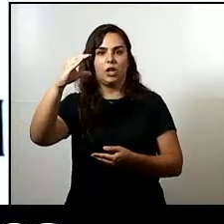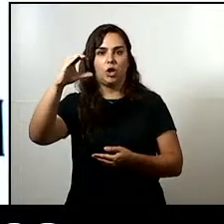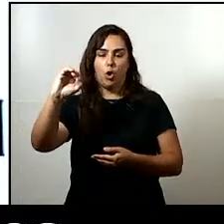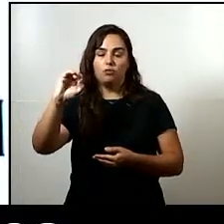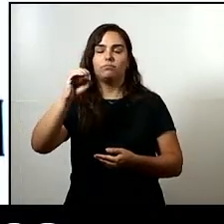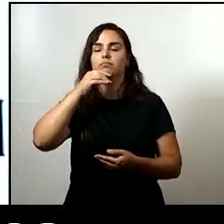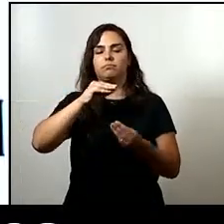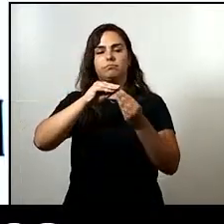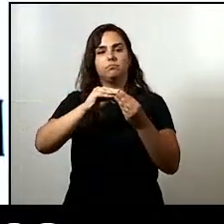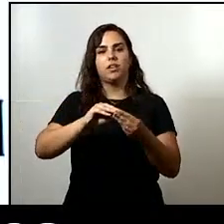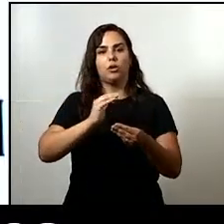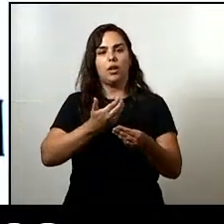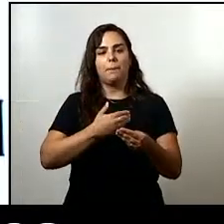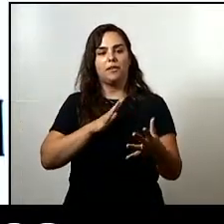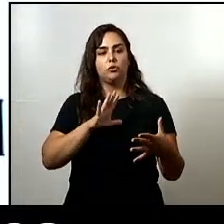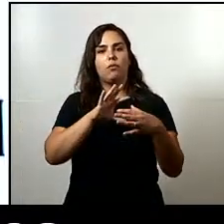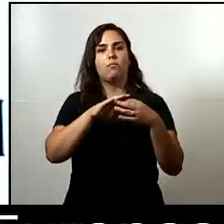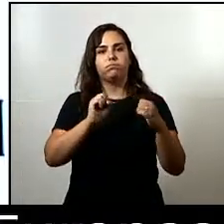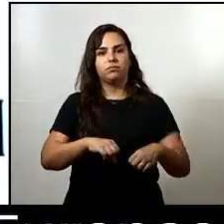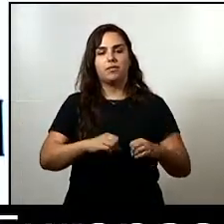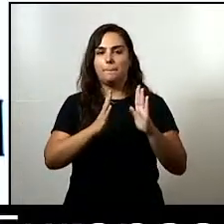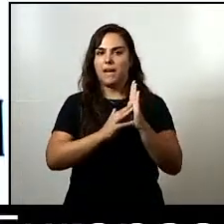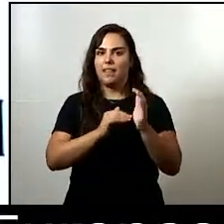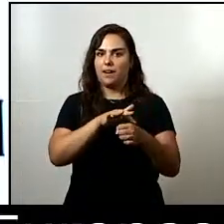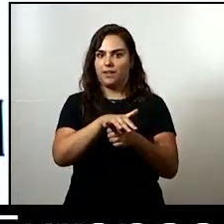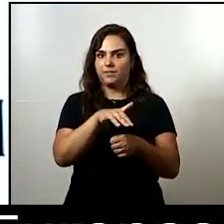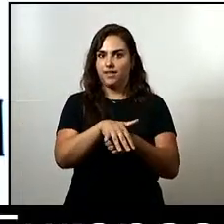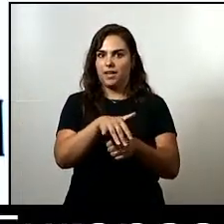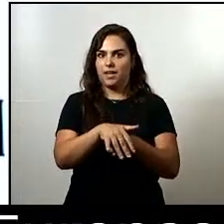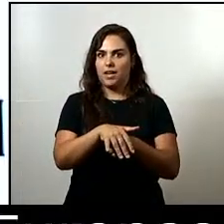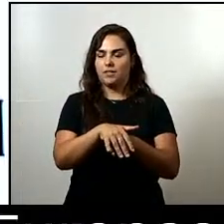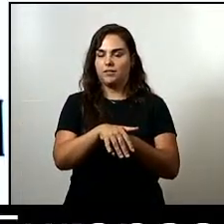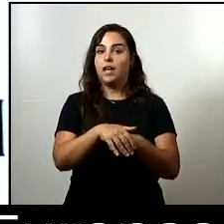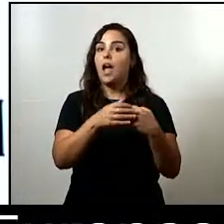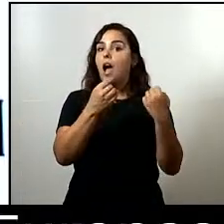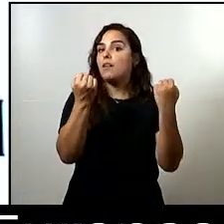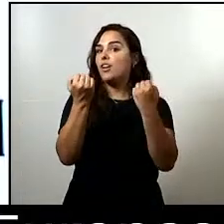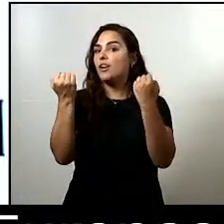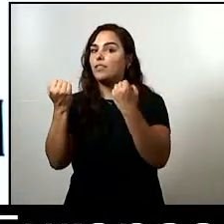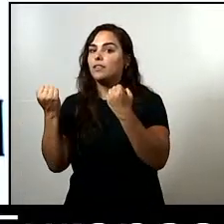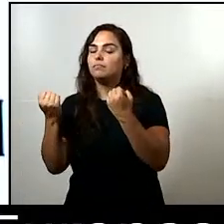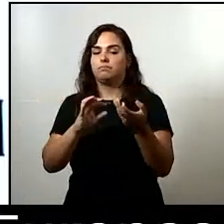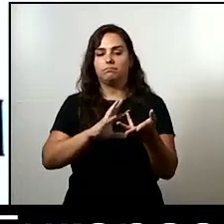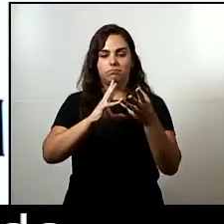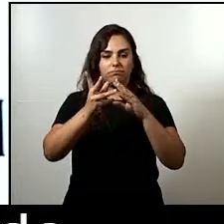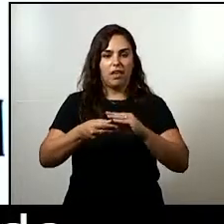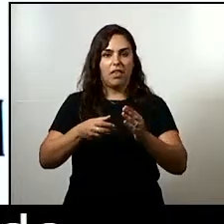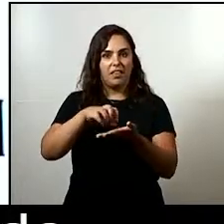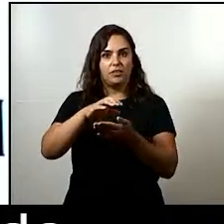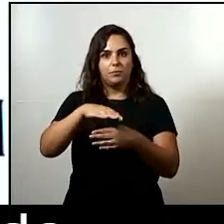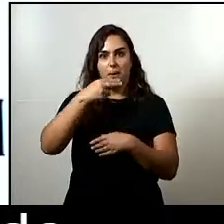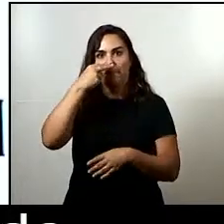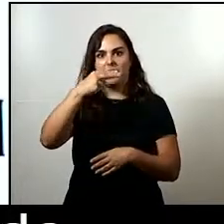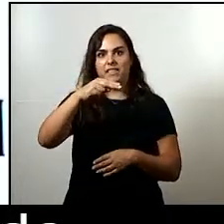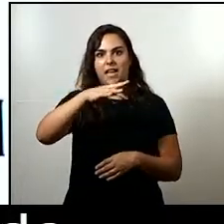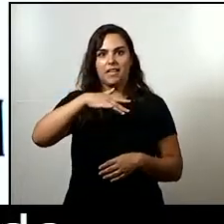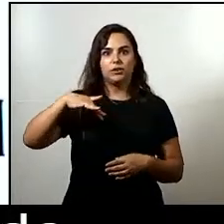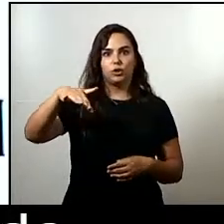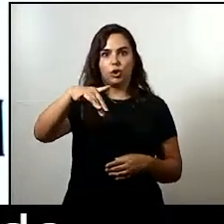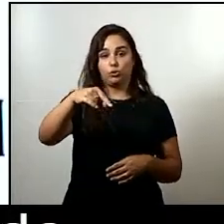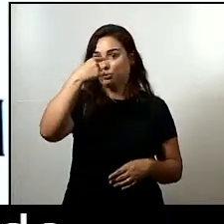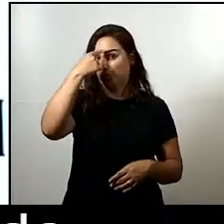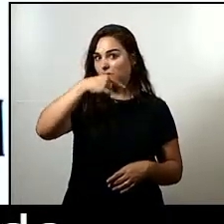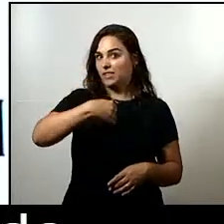formalizará con su ayuntamiento, el de Valencia de Alcántara. Se prevén varias acciones para adecuar el centro y atraer visitas a este entorno, que, como